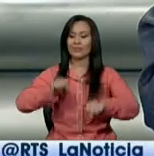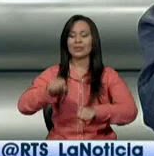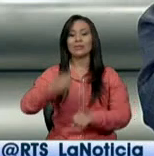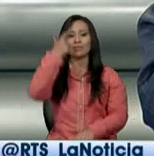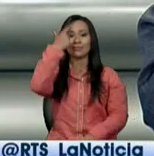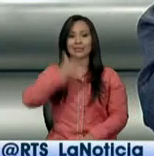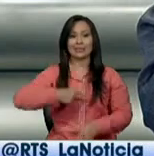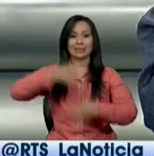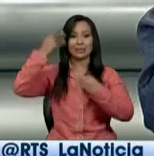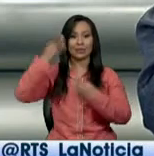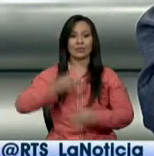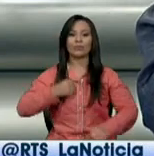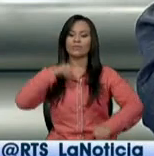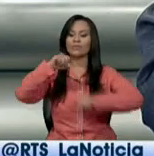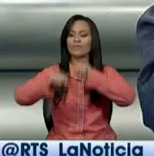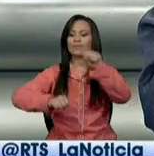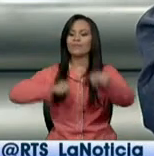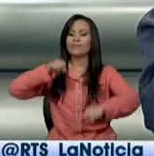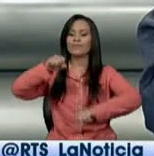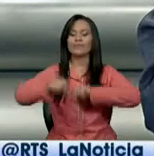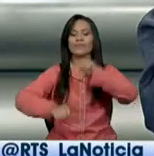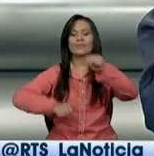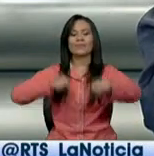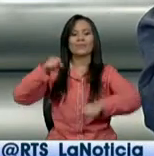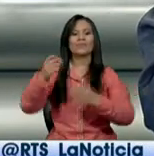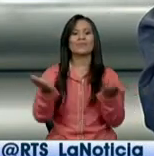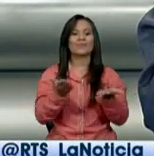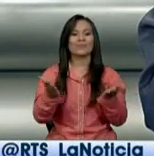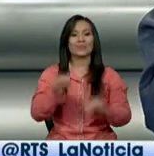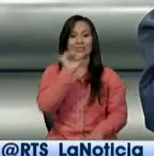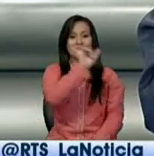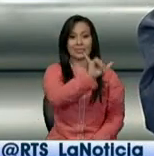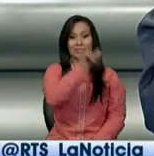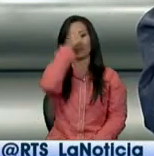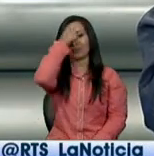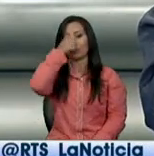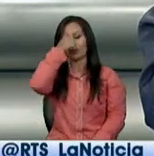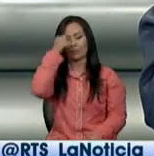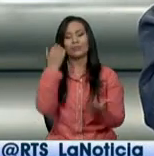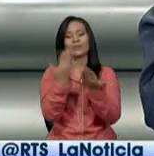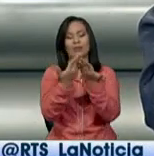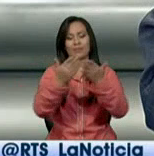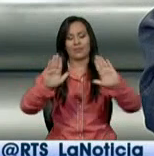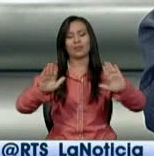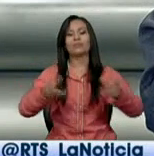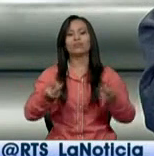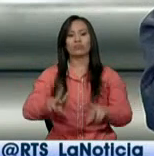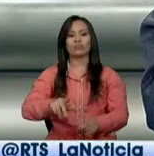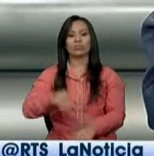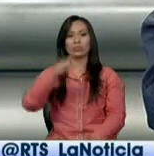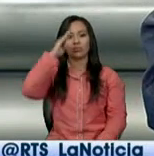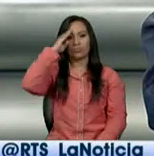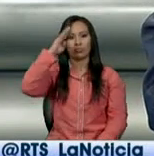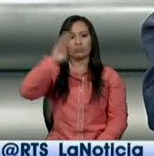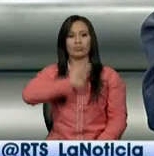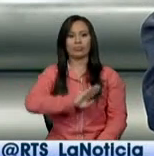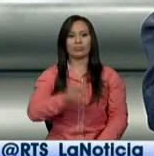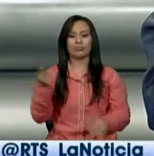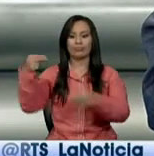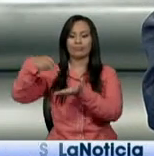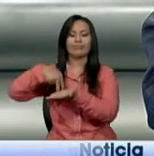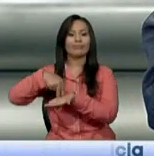ciclistas en la vía. La ruta estará disponible los sábados y domingos y contará con vigilancia de la Policía